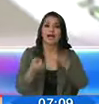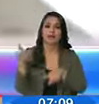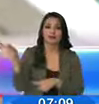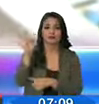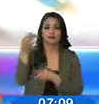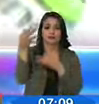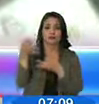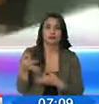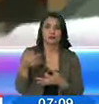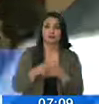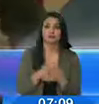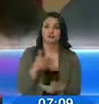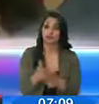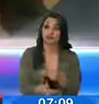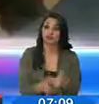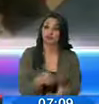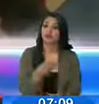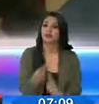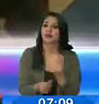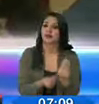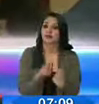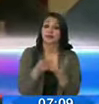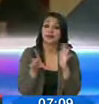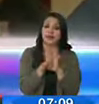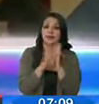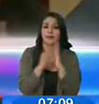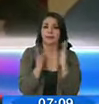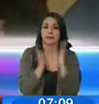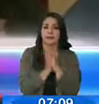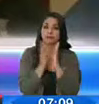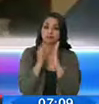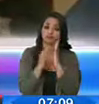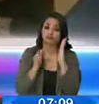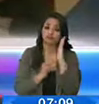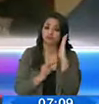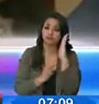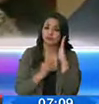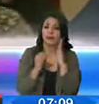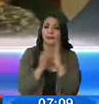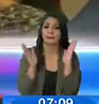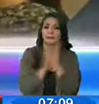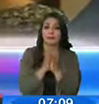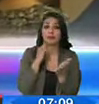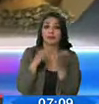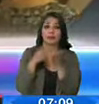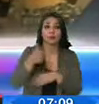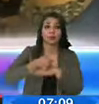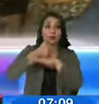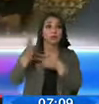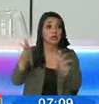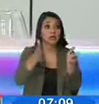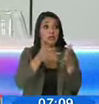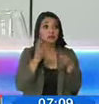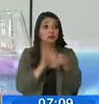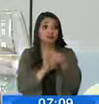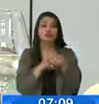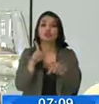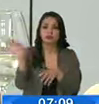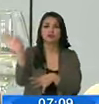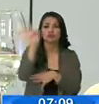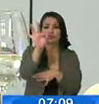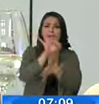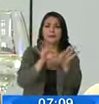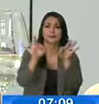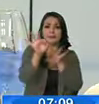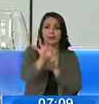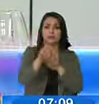ese proceso, habrá que aplicar la ley pertinente y el reglamento pertinente para que no haya una acefalía dentro de la superintendencia. La reacción de Carlos